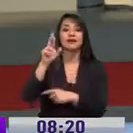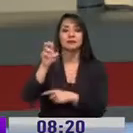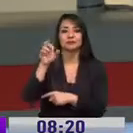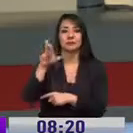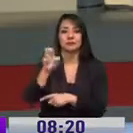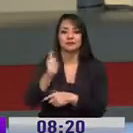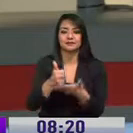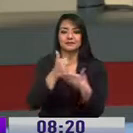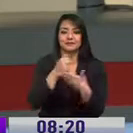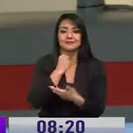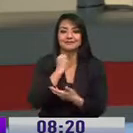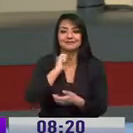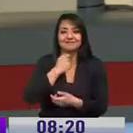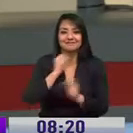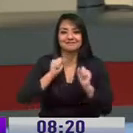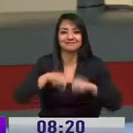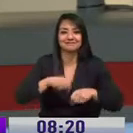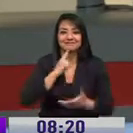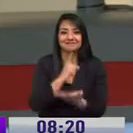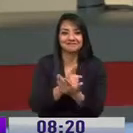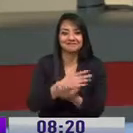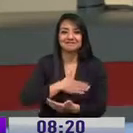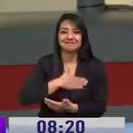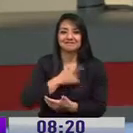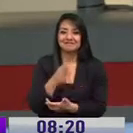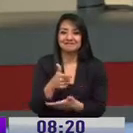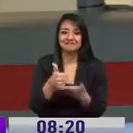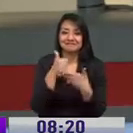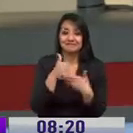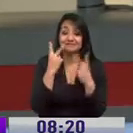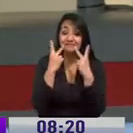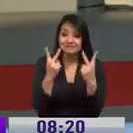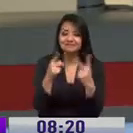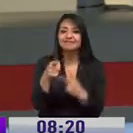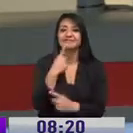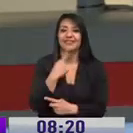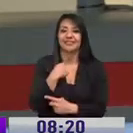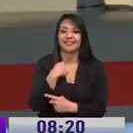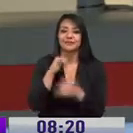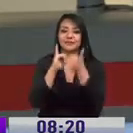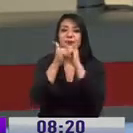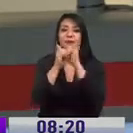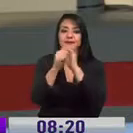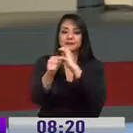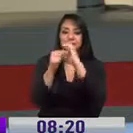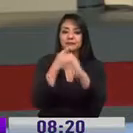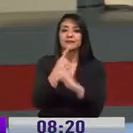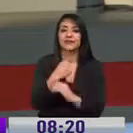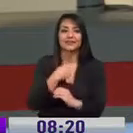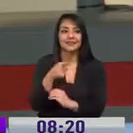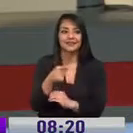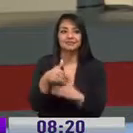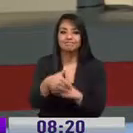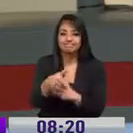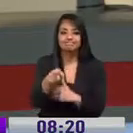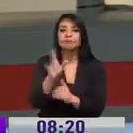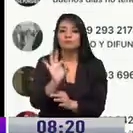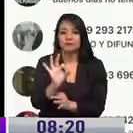puede revisar a usted. Así que, por favor, veamos lo que nos dicen a través de las redes sociales, lo que a usted le